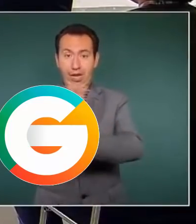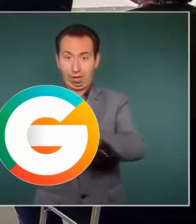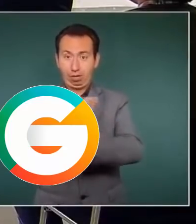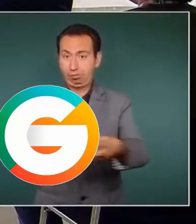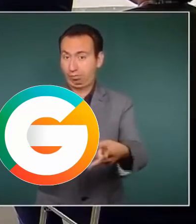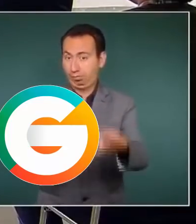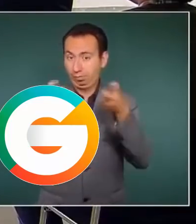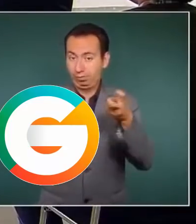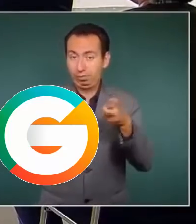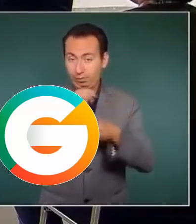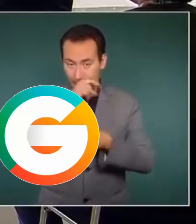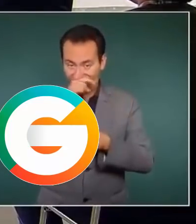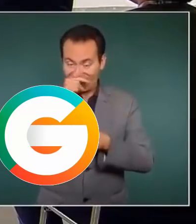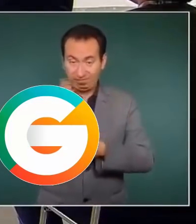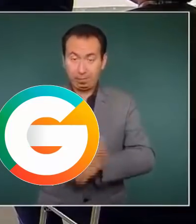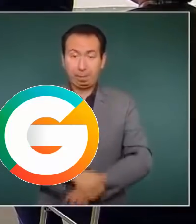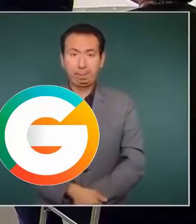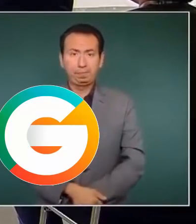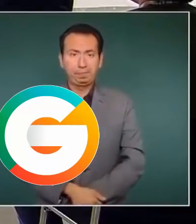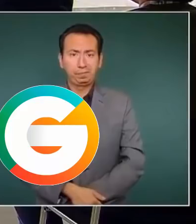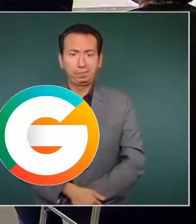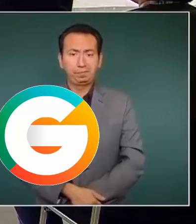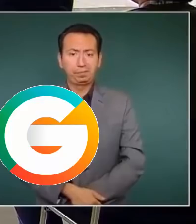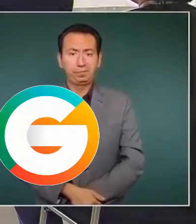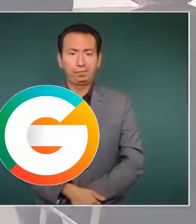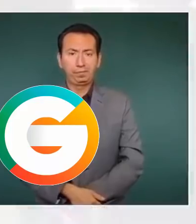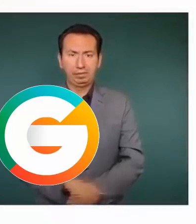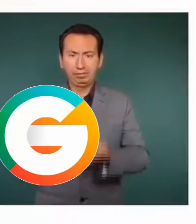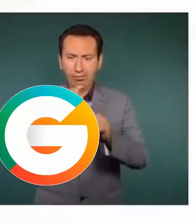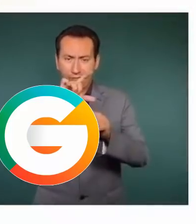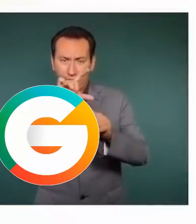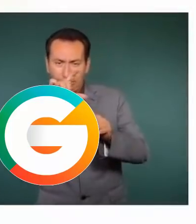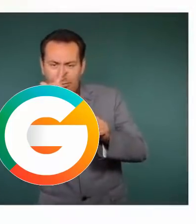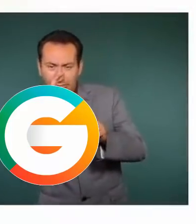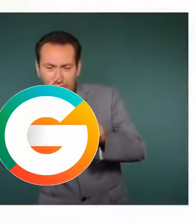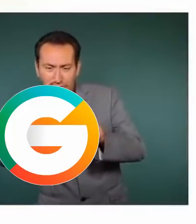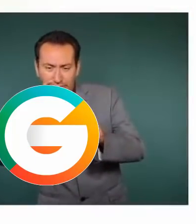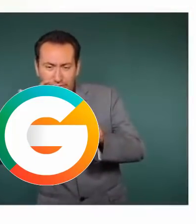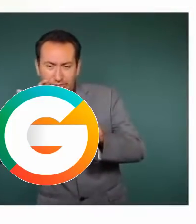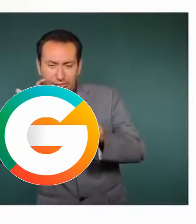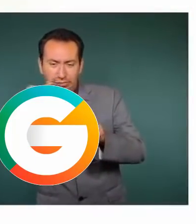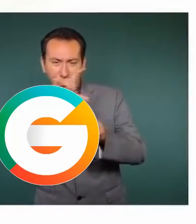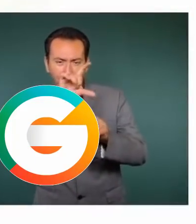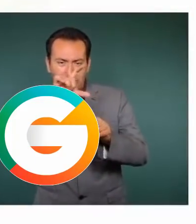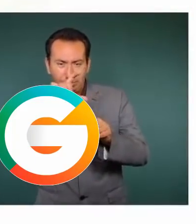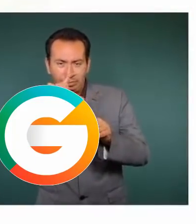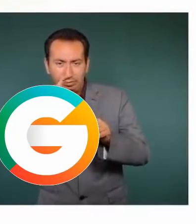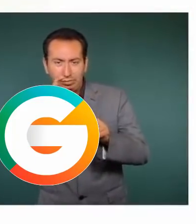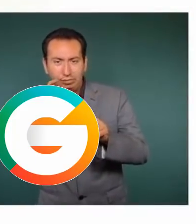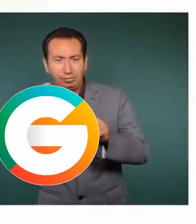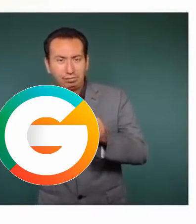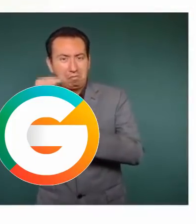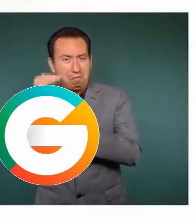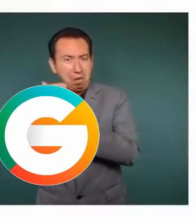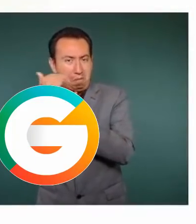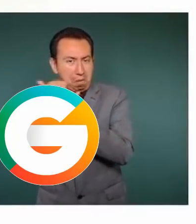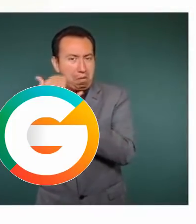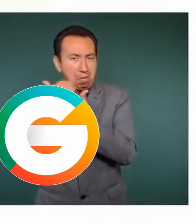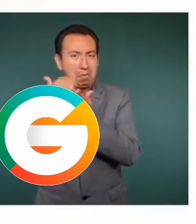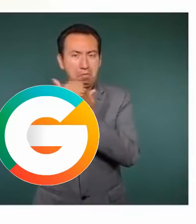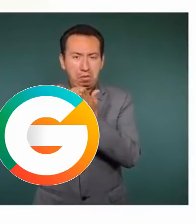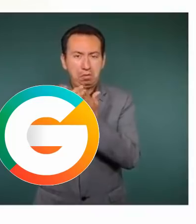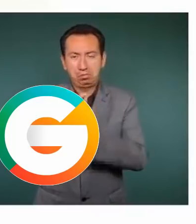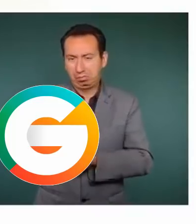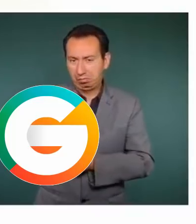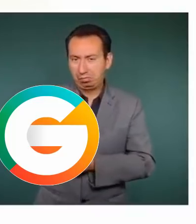también se mantiene constante, también con una ligera tendencia hacia la baja. La que